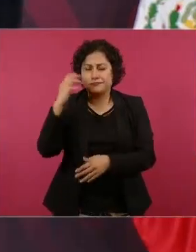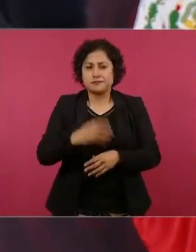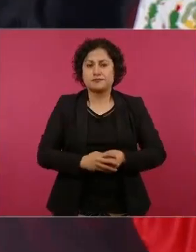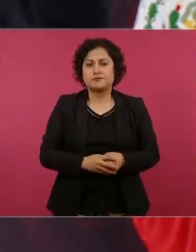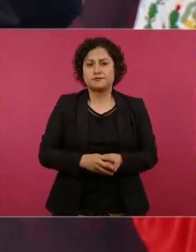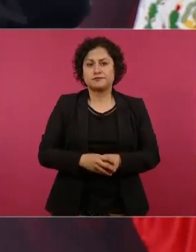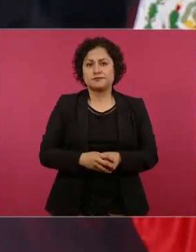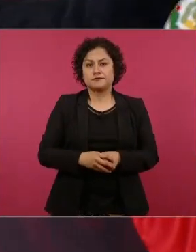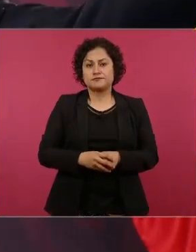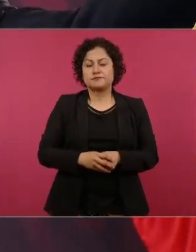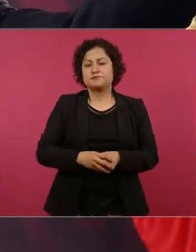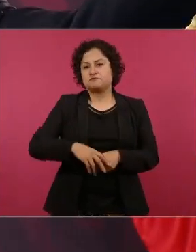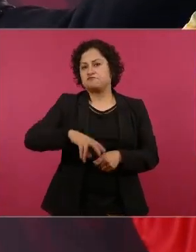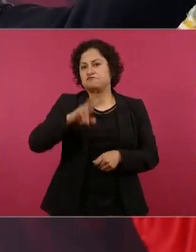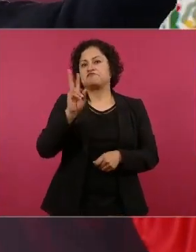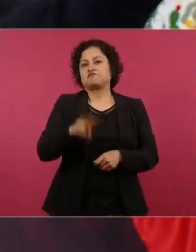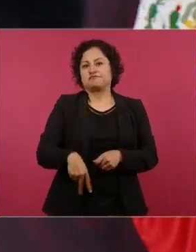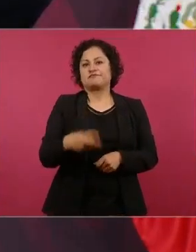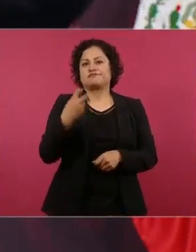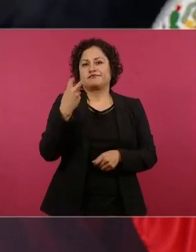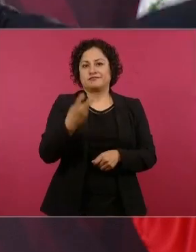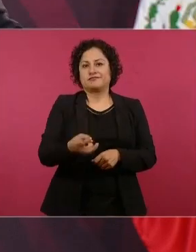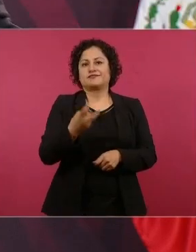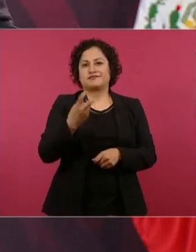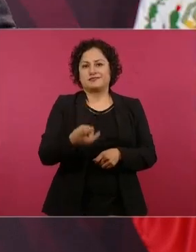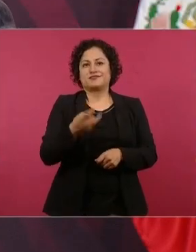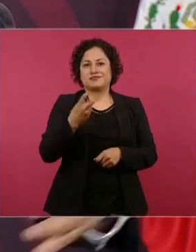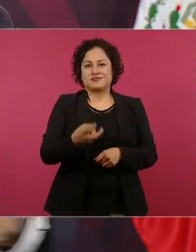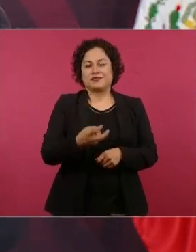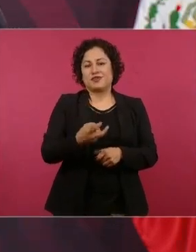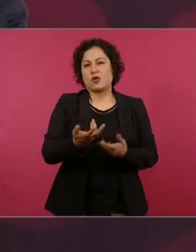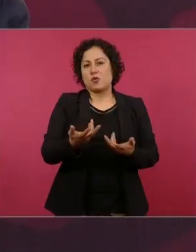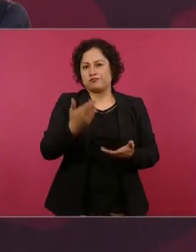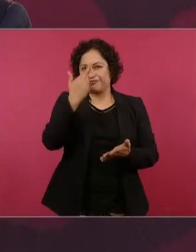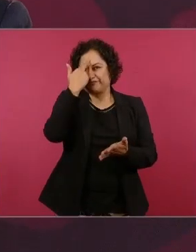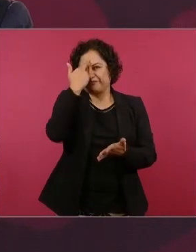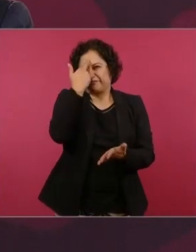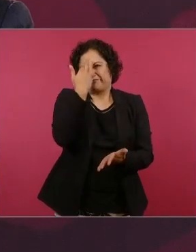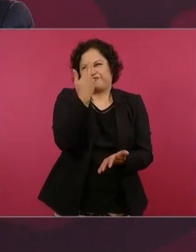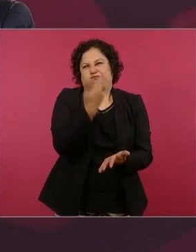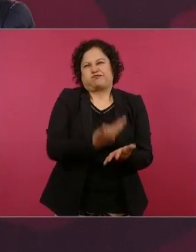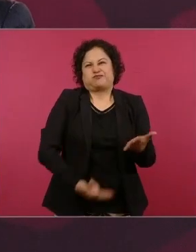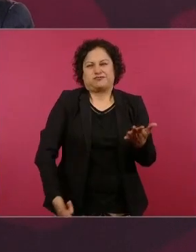de más bandidaje oficial,